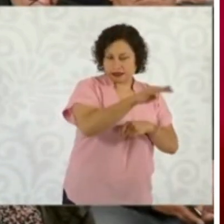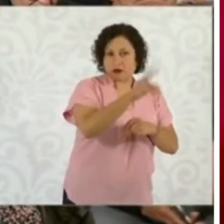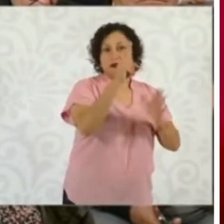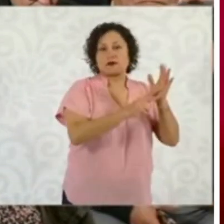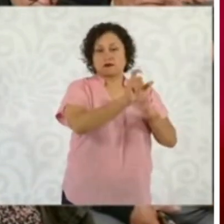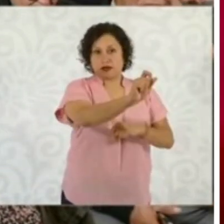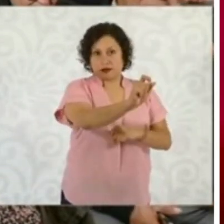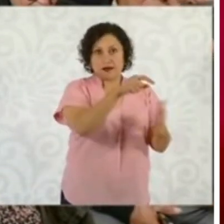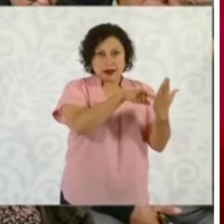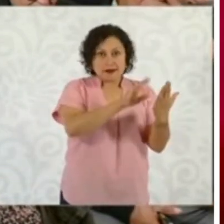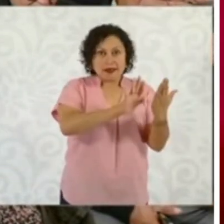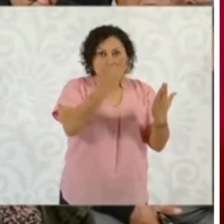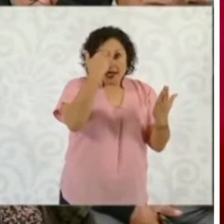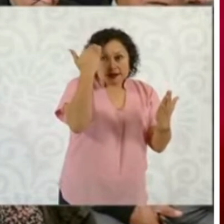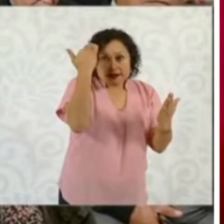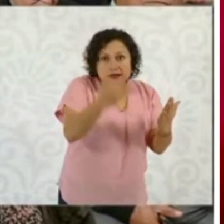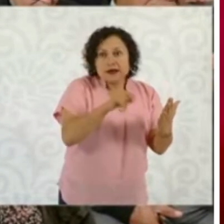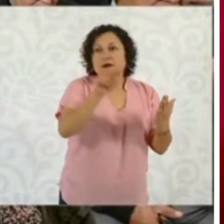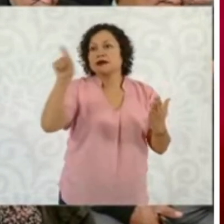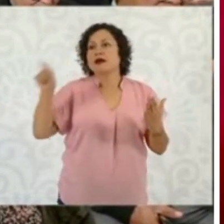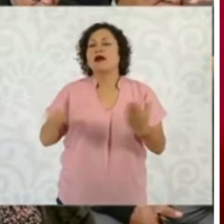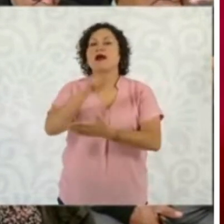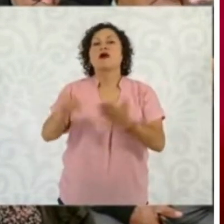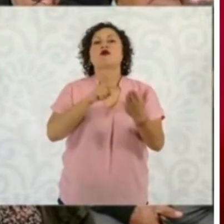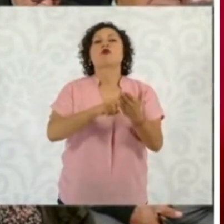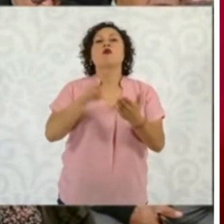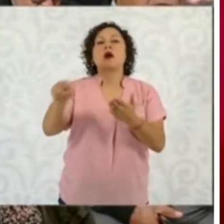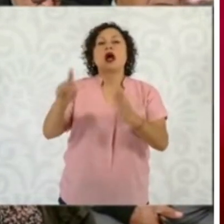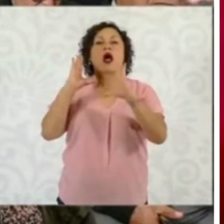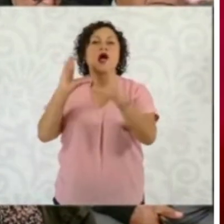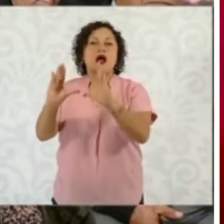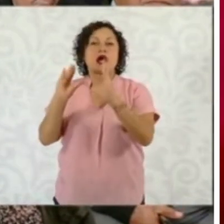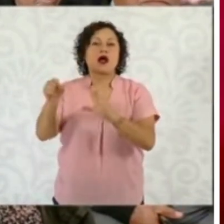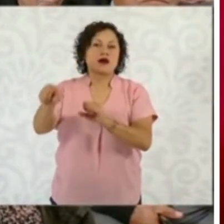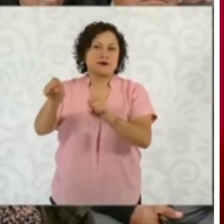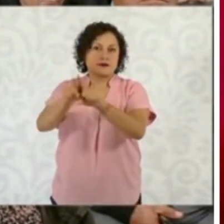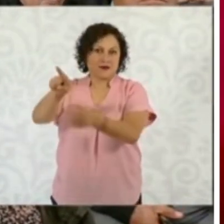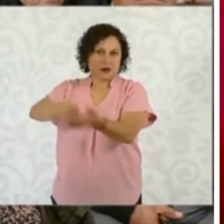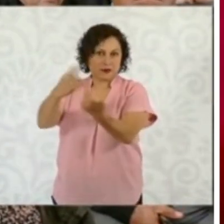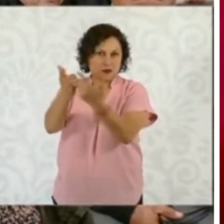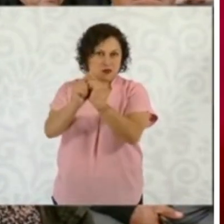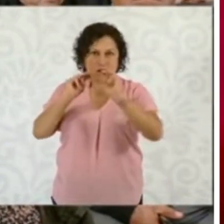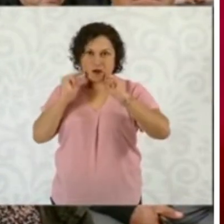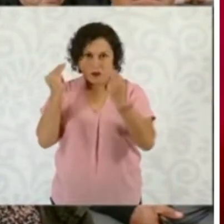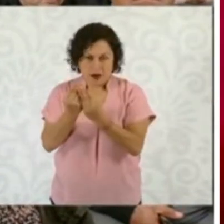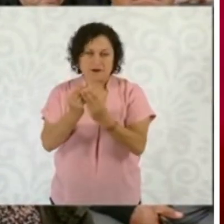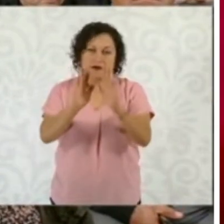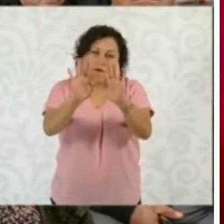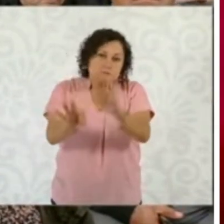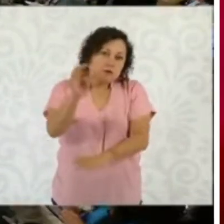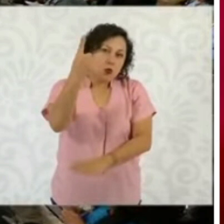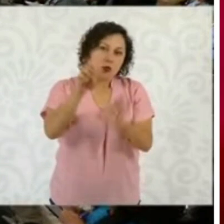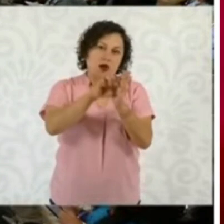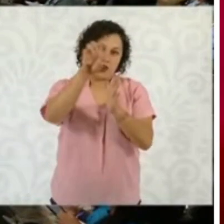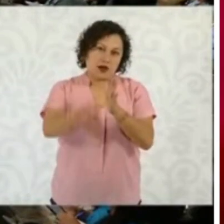2020, pues se sabía de estos campamentos de formación tipo caivil que estaban organizando integrantes de la delincuencia organizada. Un caso podría ser